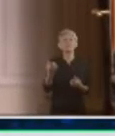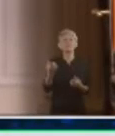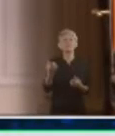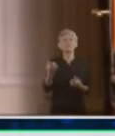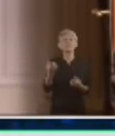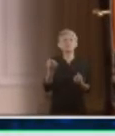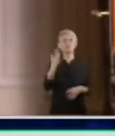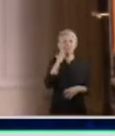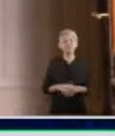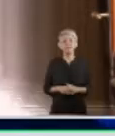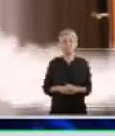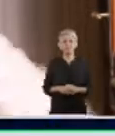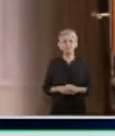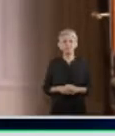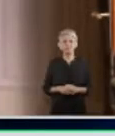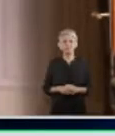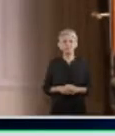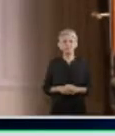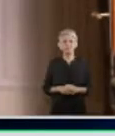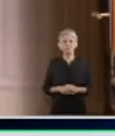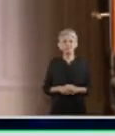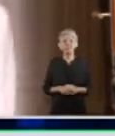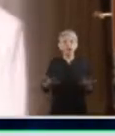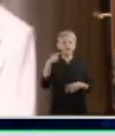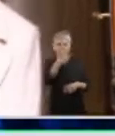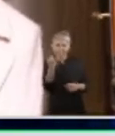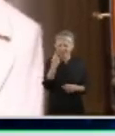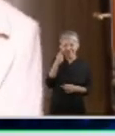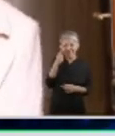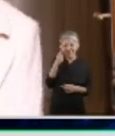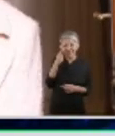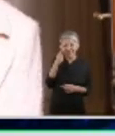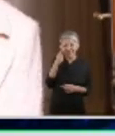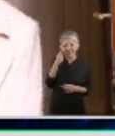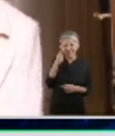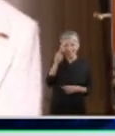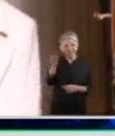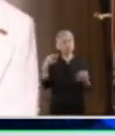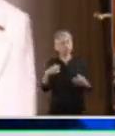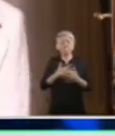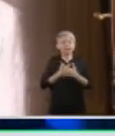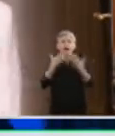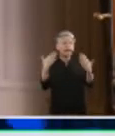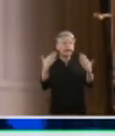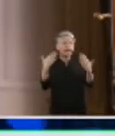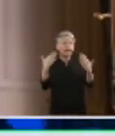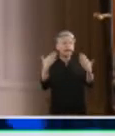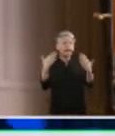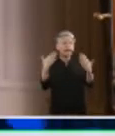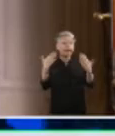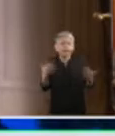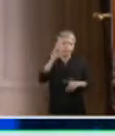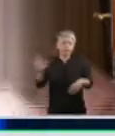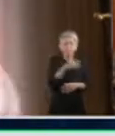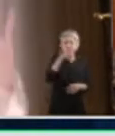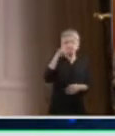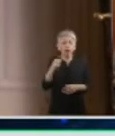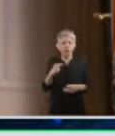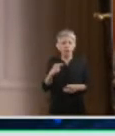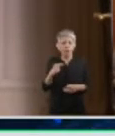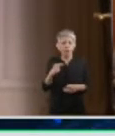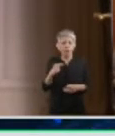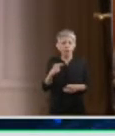pueda tener un ministro en el día de hoy. Asume con el total aval del Frente de Todos, sí,